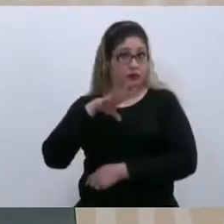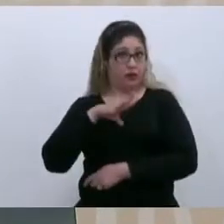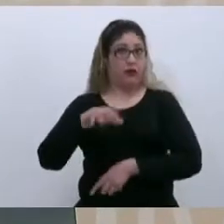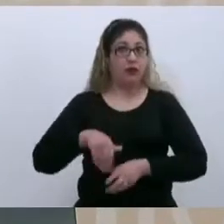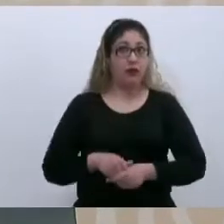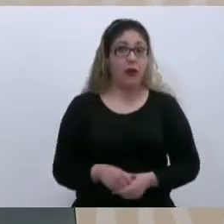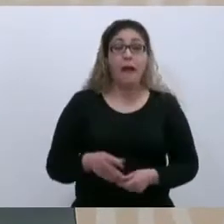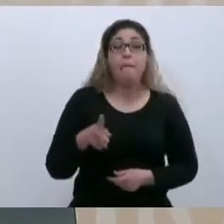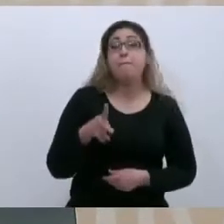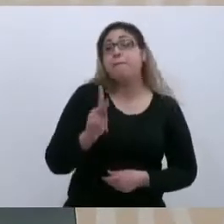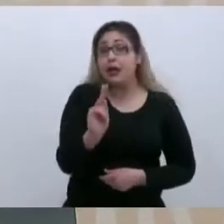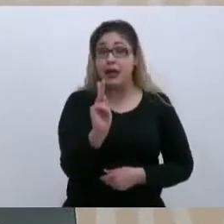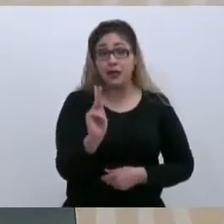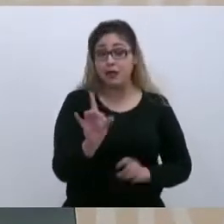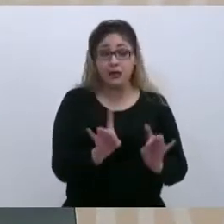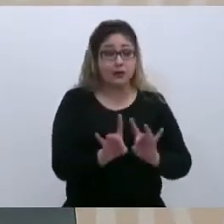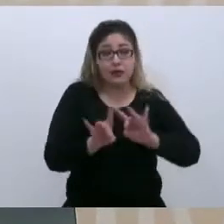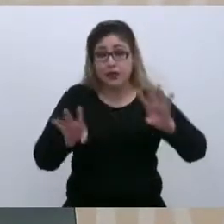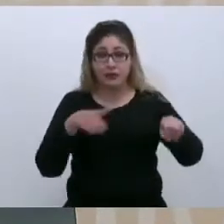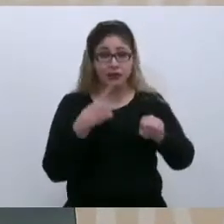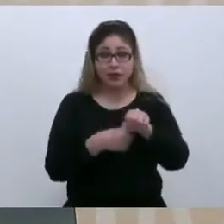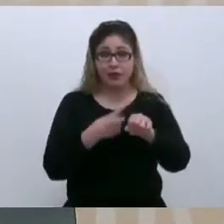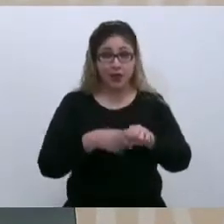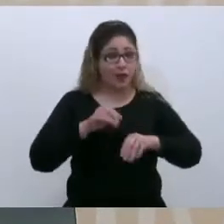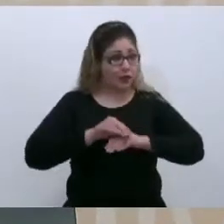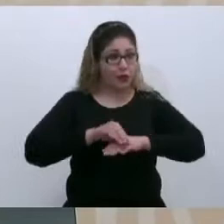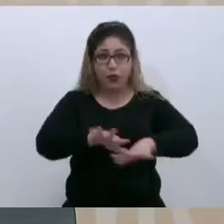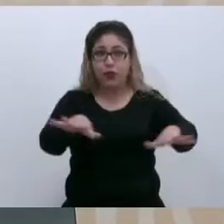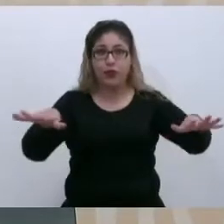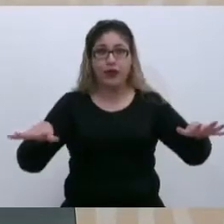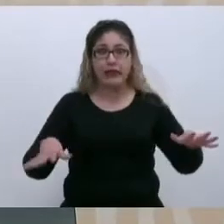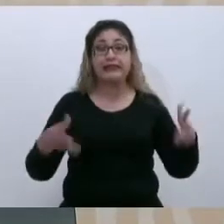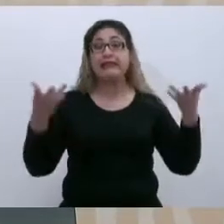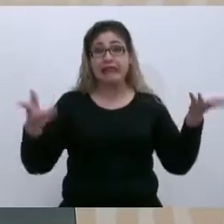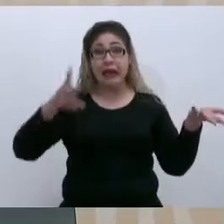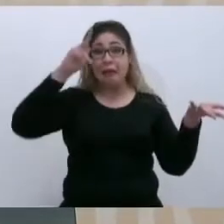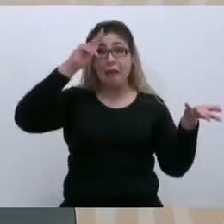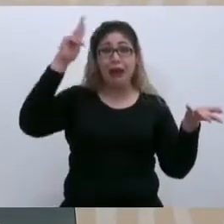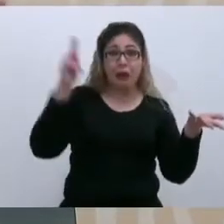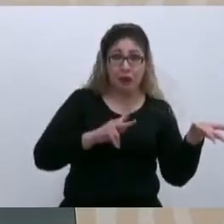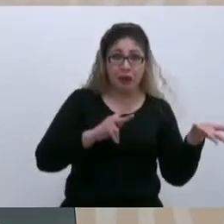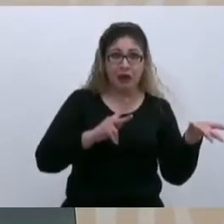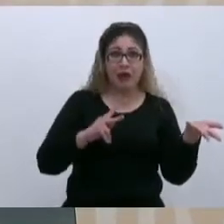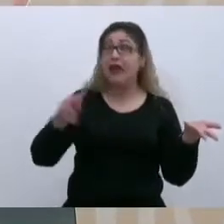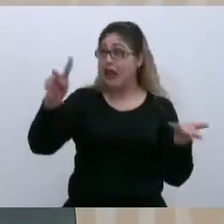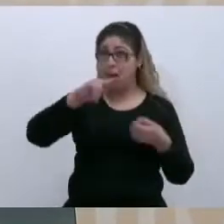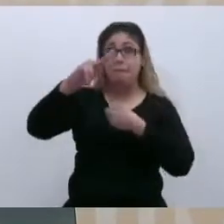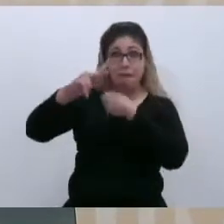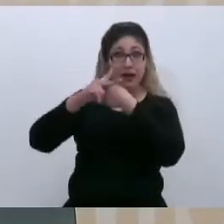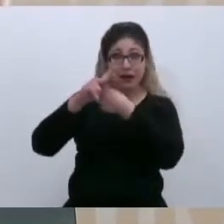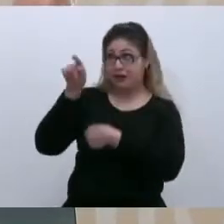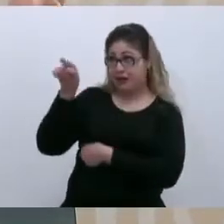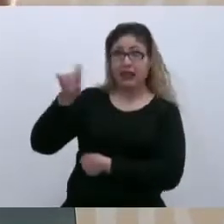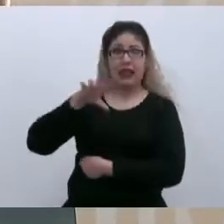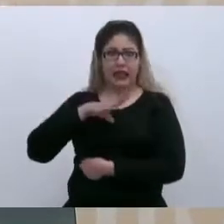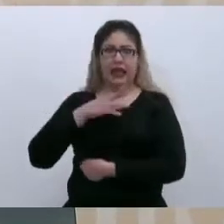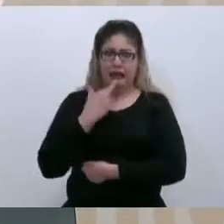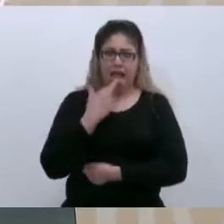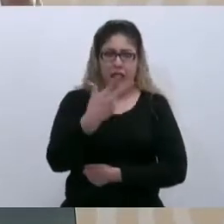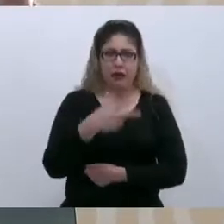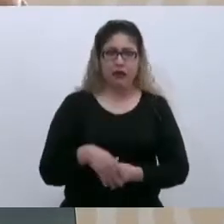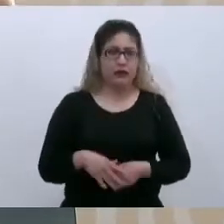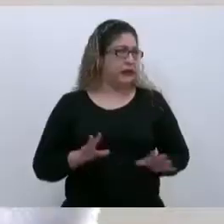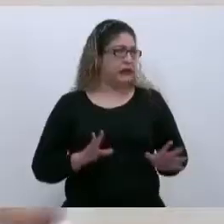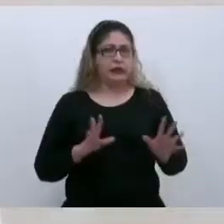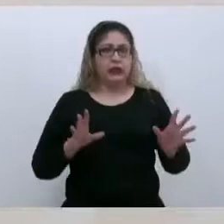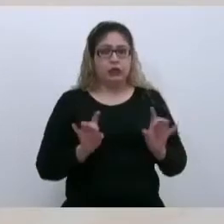tiene uno, o qué hacer cuando hay una saturación en los hospitales. pensaban y se discutía que si se iba a discriminar